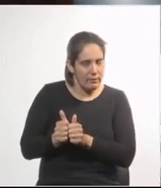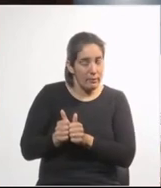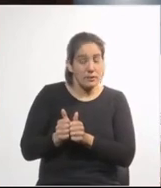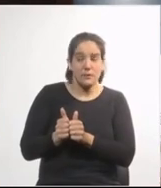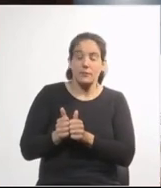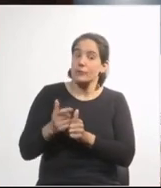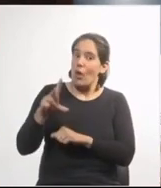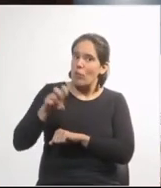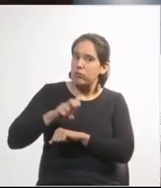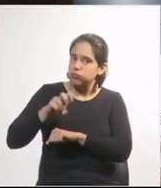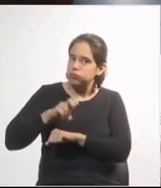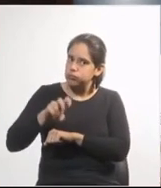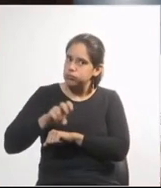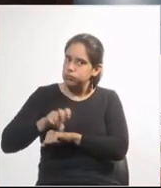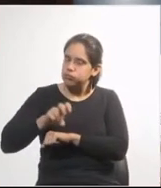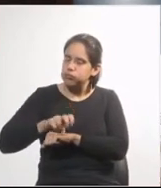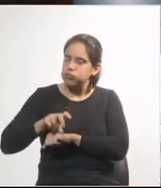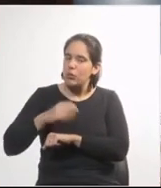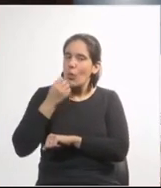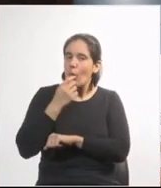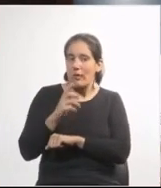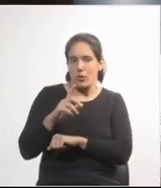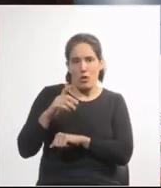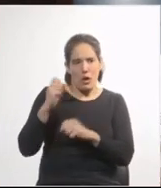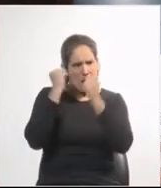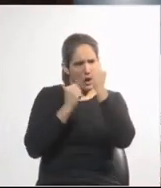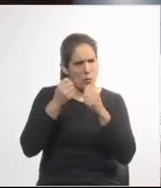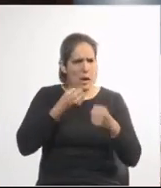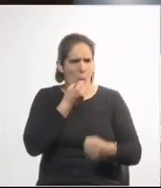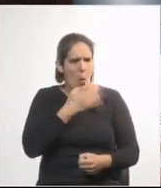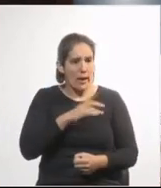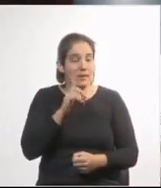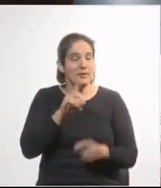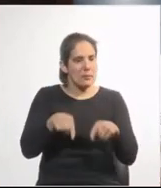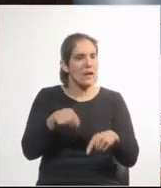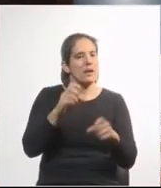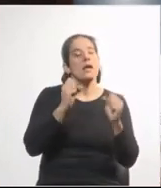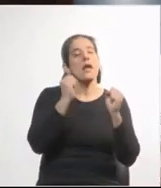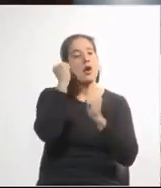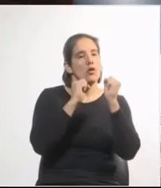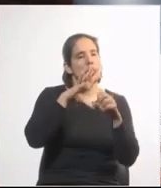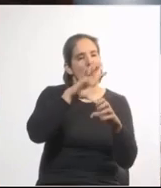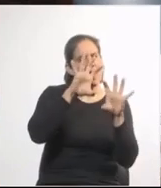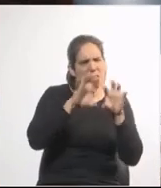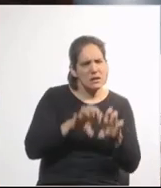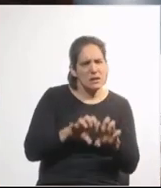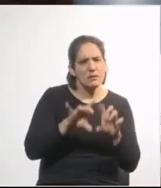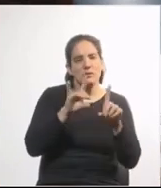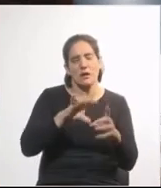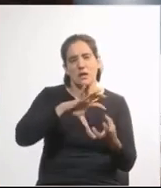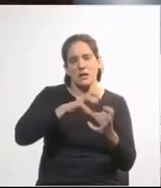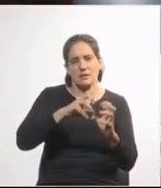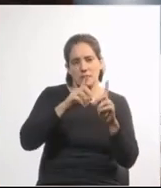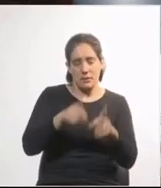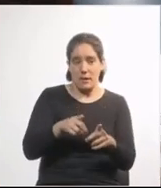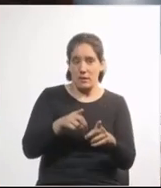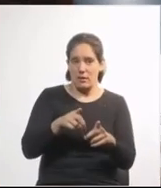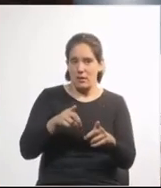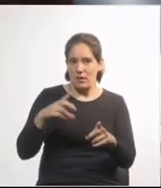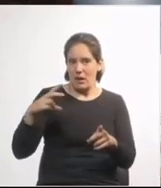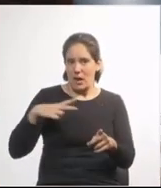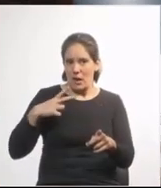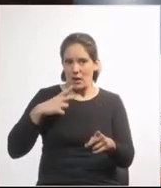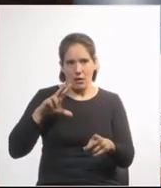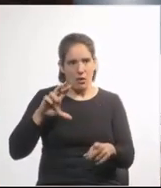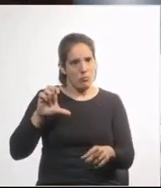en tiempos de vacas gordas, pero también en tiempos de vacas flacas, como pasó aquí en nuestro país durante la pandemia y surge